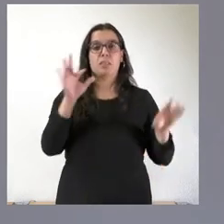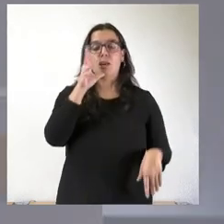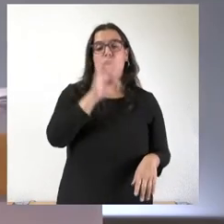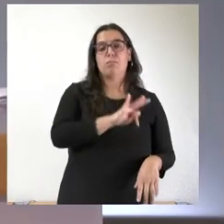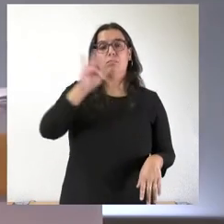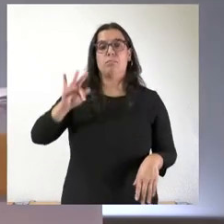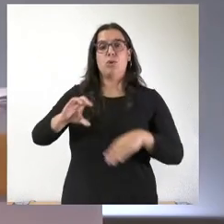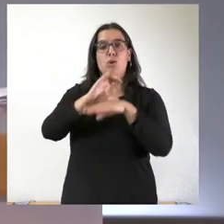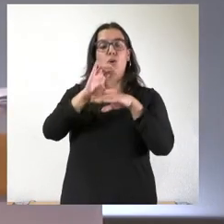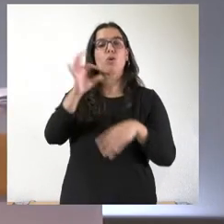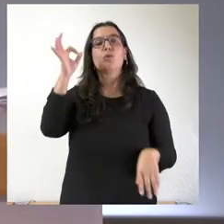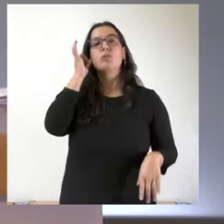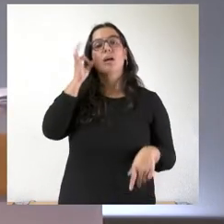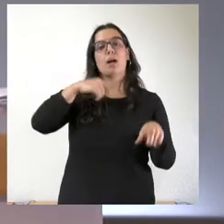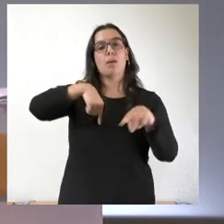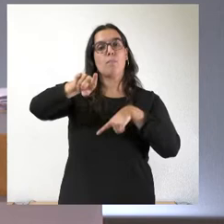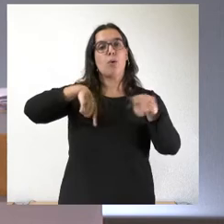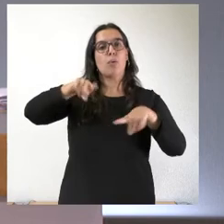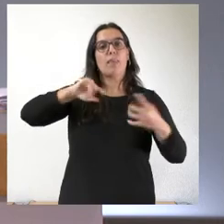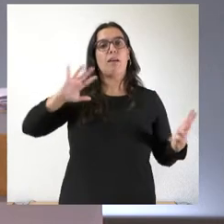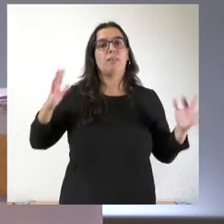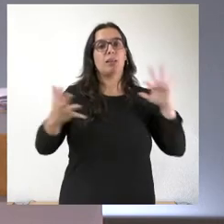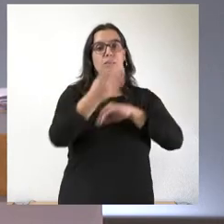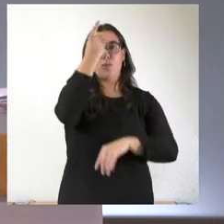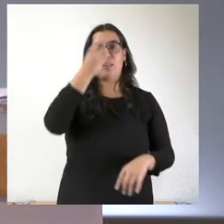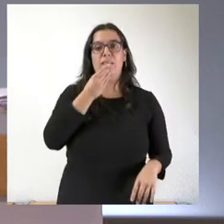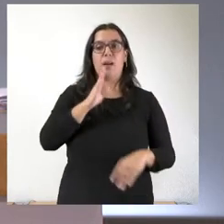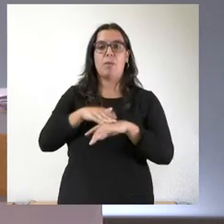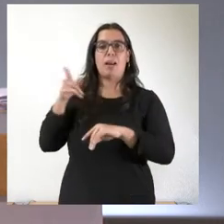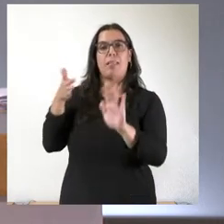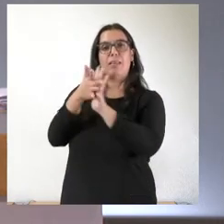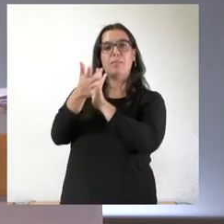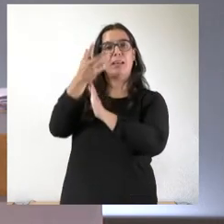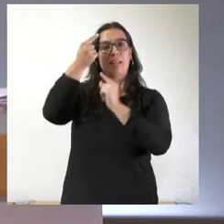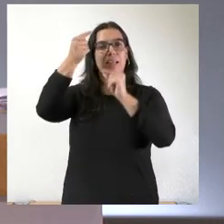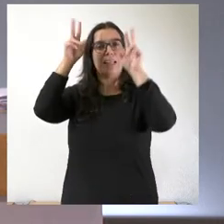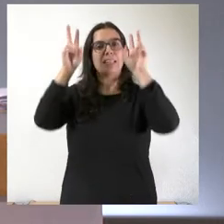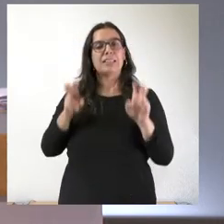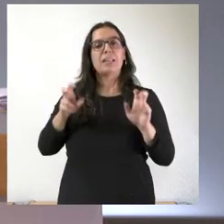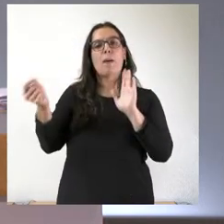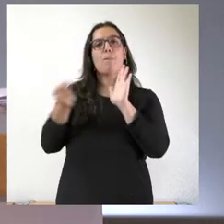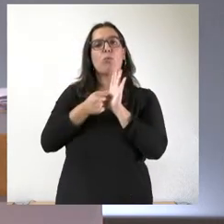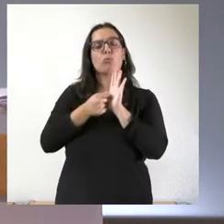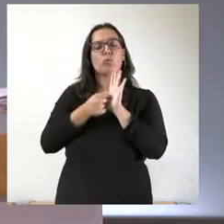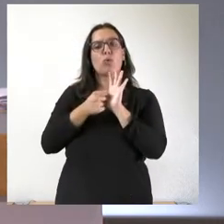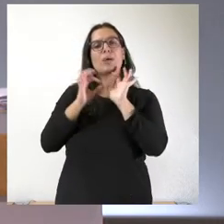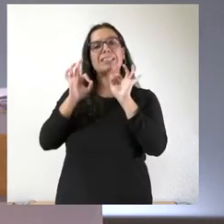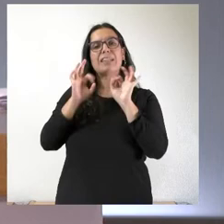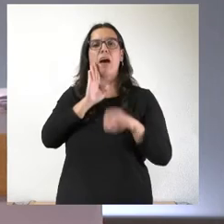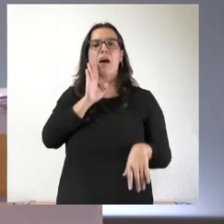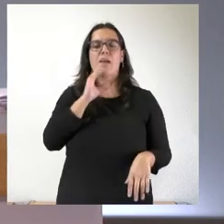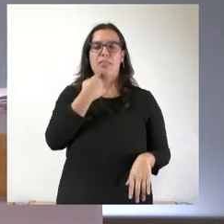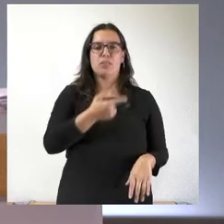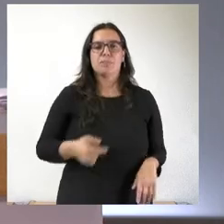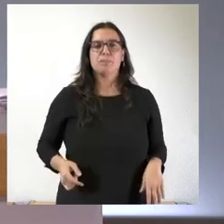a la consejera de Movilidad y Transición Digital para que nos detalle el contenido del punto del día que les he indicado